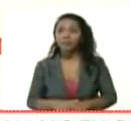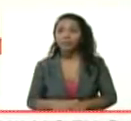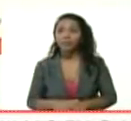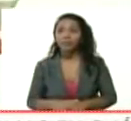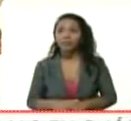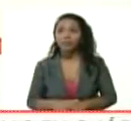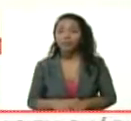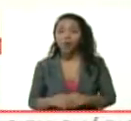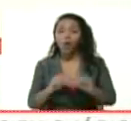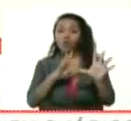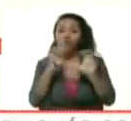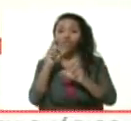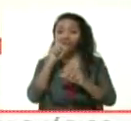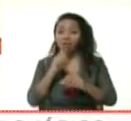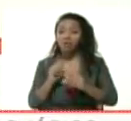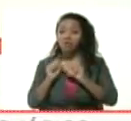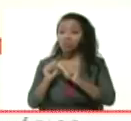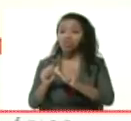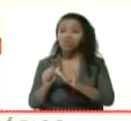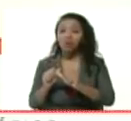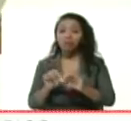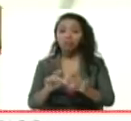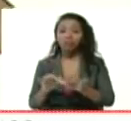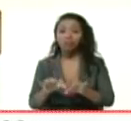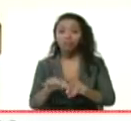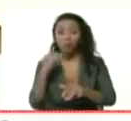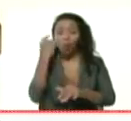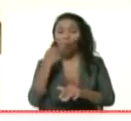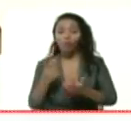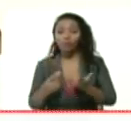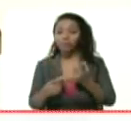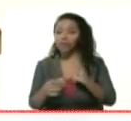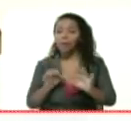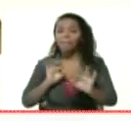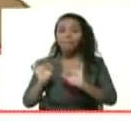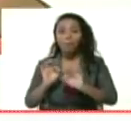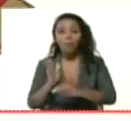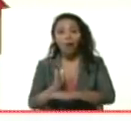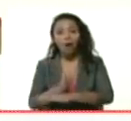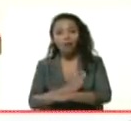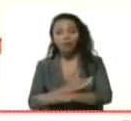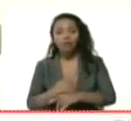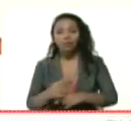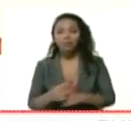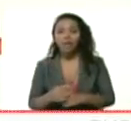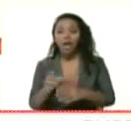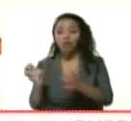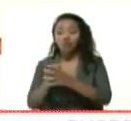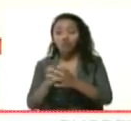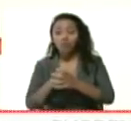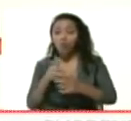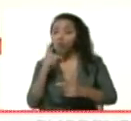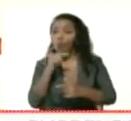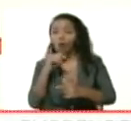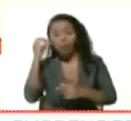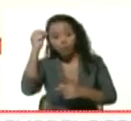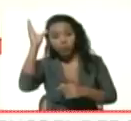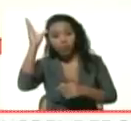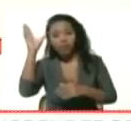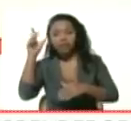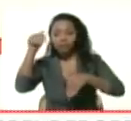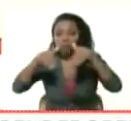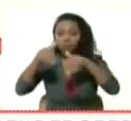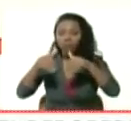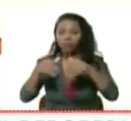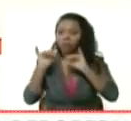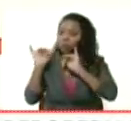Como 90 años y todavía es secretario juvenil. Y nos preparamos, o estos partidos que no son capaces de hacer elección.